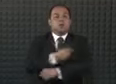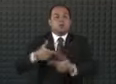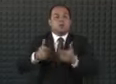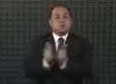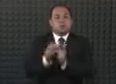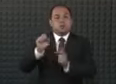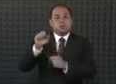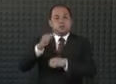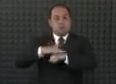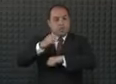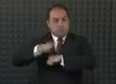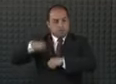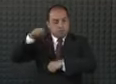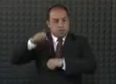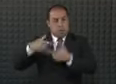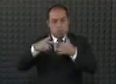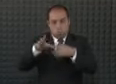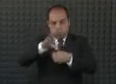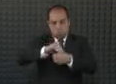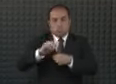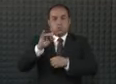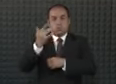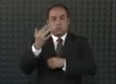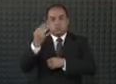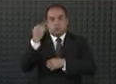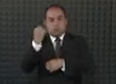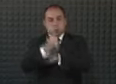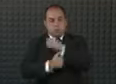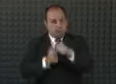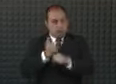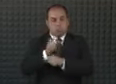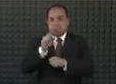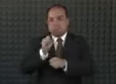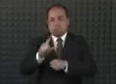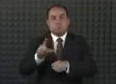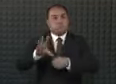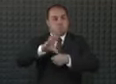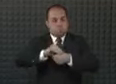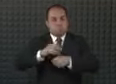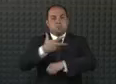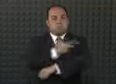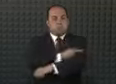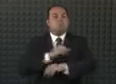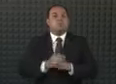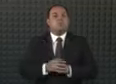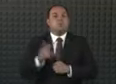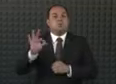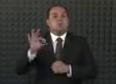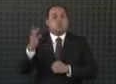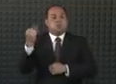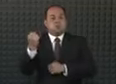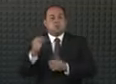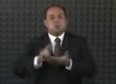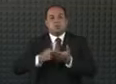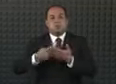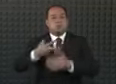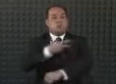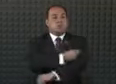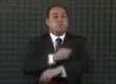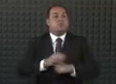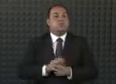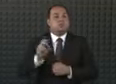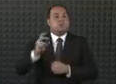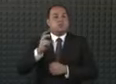años completo, todo el grupo de 50 a 59 años también con esquema completo, 40 a 49 años con esquema completo, en